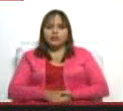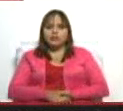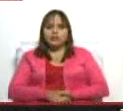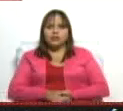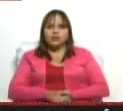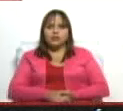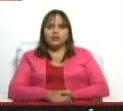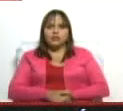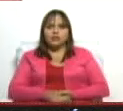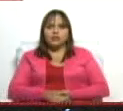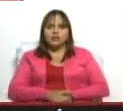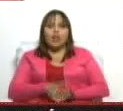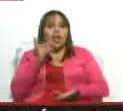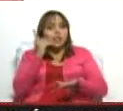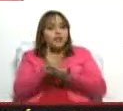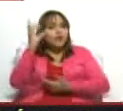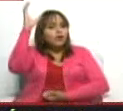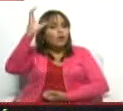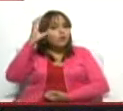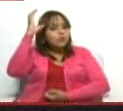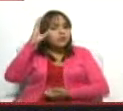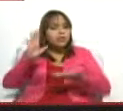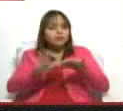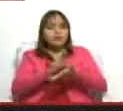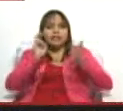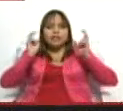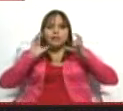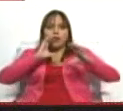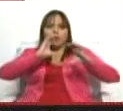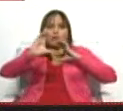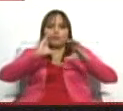Nosotros tenemos que tomar esto con mucha conciencia, el tema comunicacional.